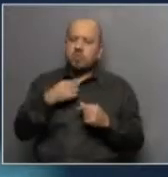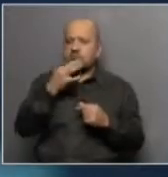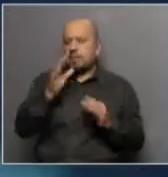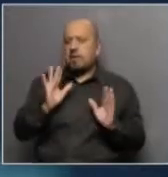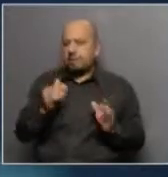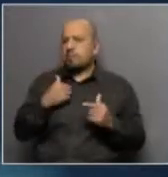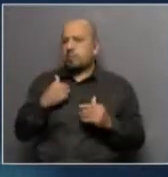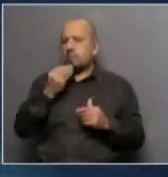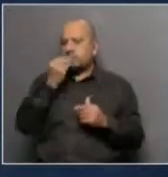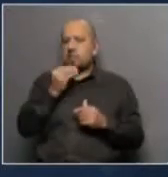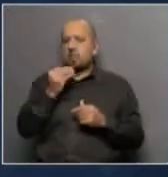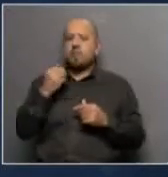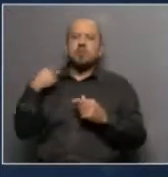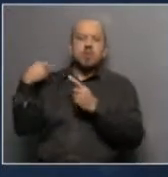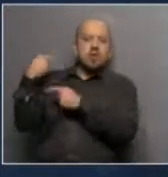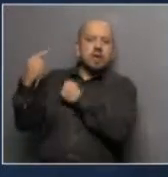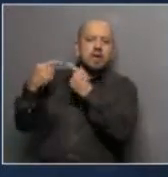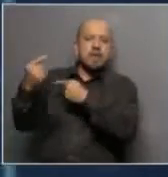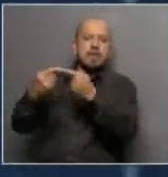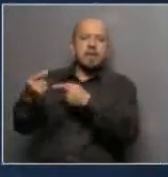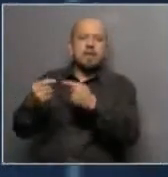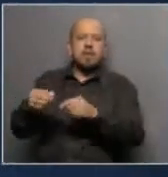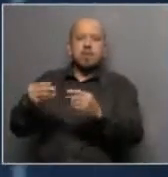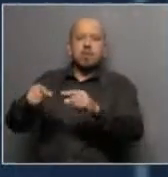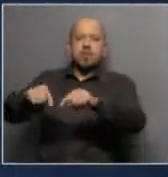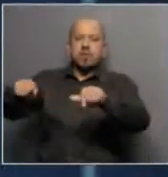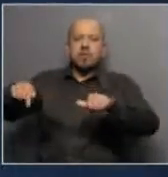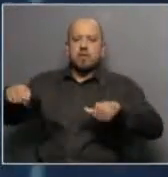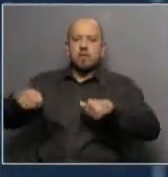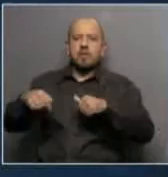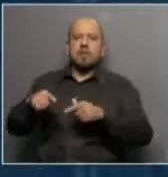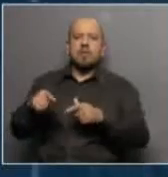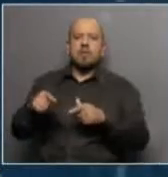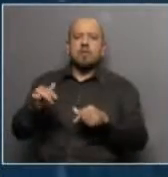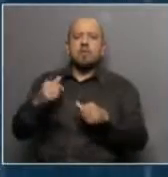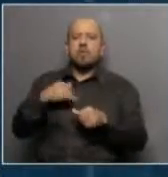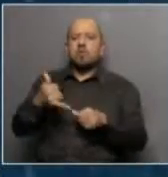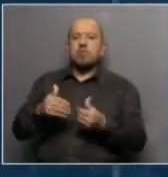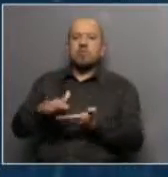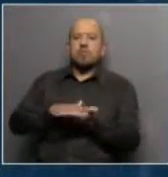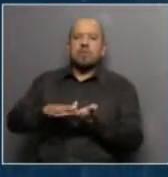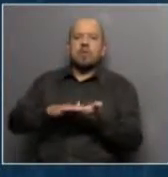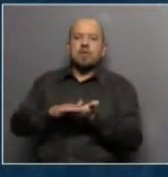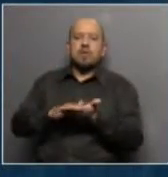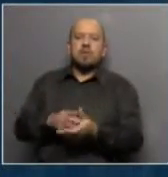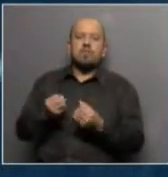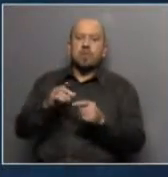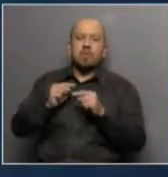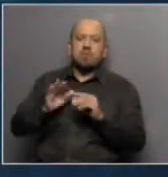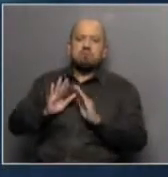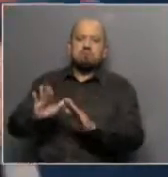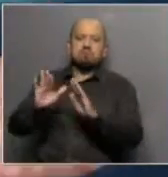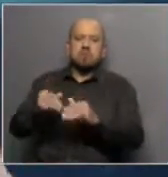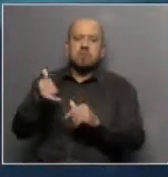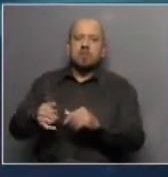yo... heredé un terreno. Bien. No hice nada malo, heredé un terreno. Muy bien. Y lo tengo vacío porque se me canta tener el terreno vacío.